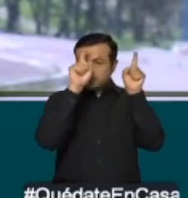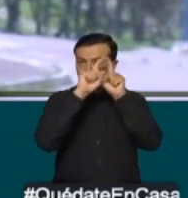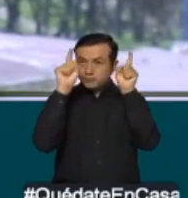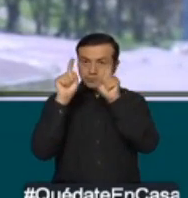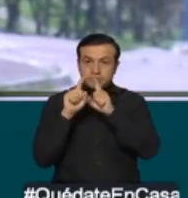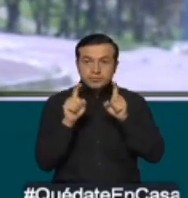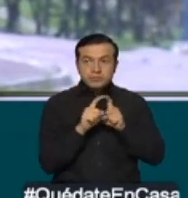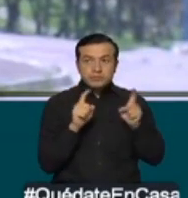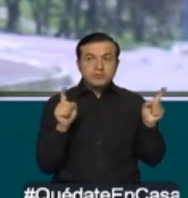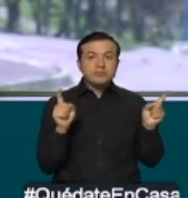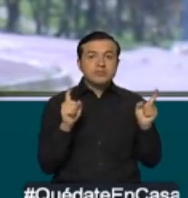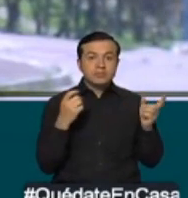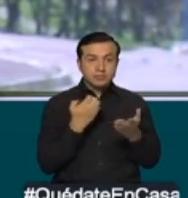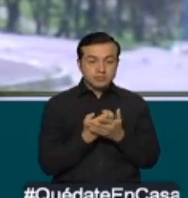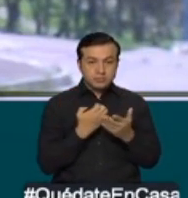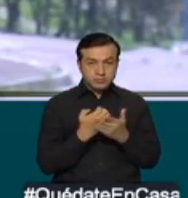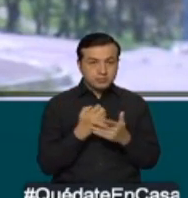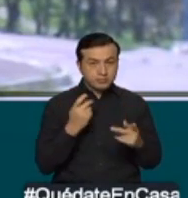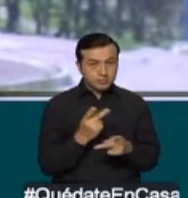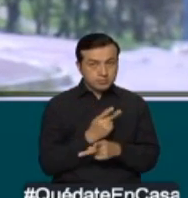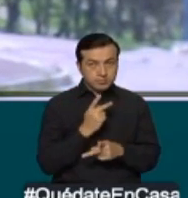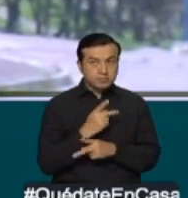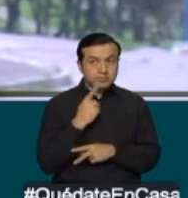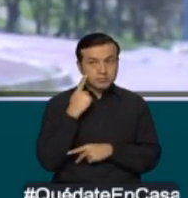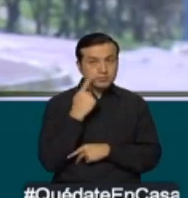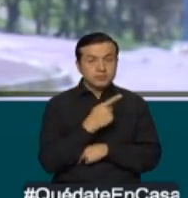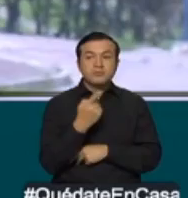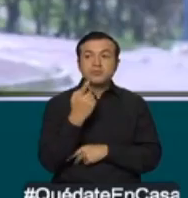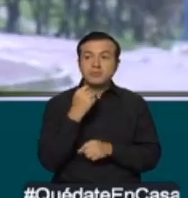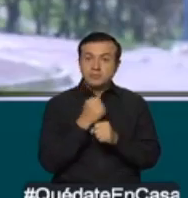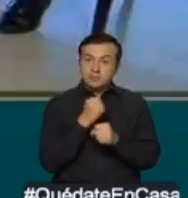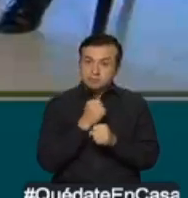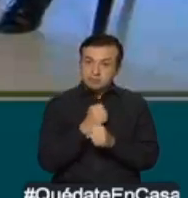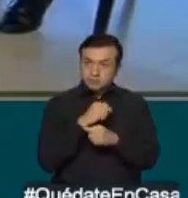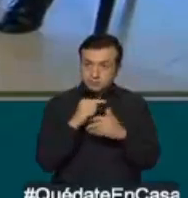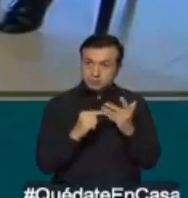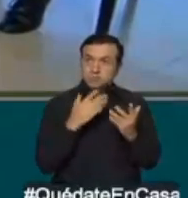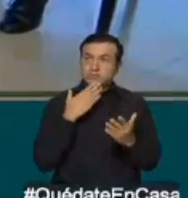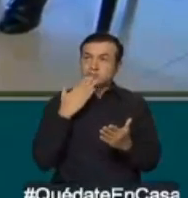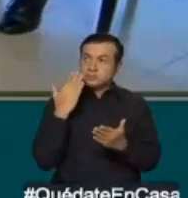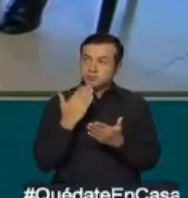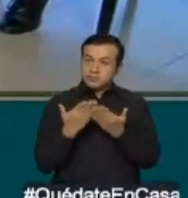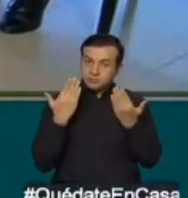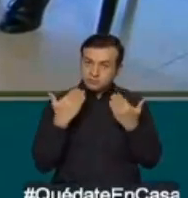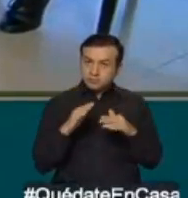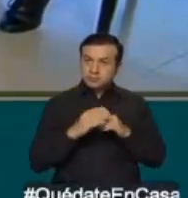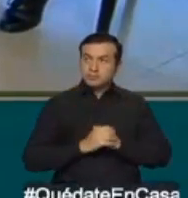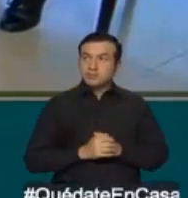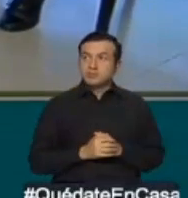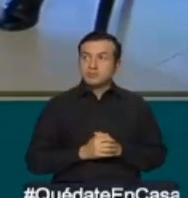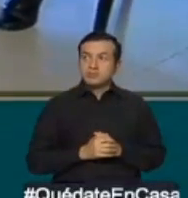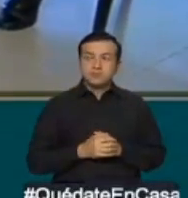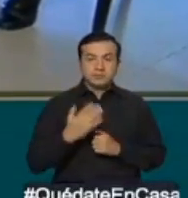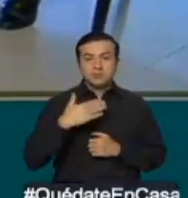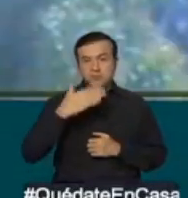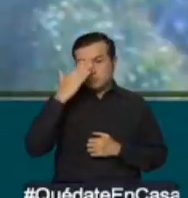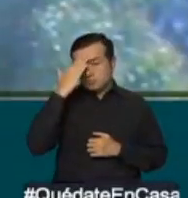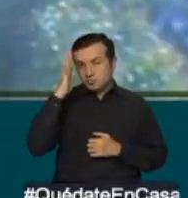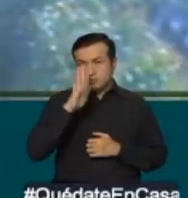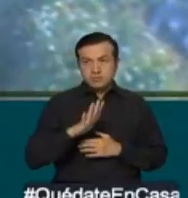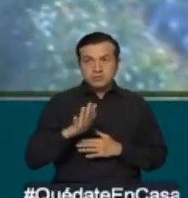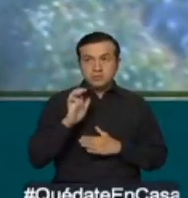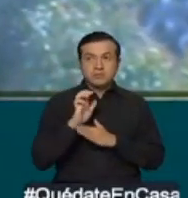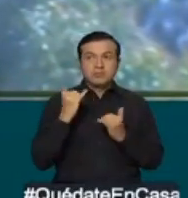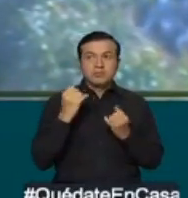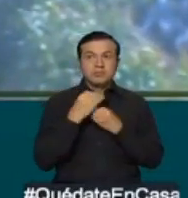entre un colapso económico y obviamente lo que menos queremos desempleo gracias ministro como conoce todo el país